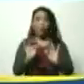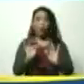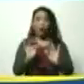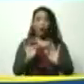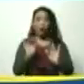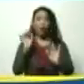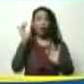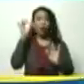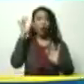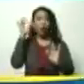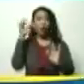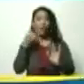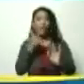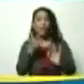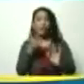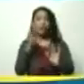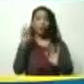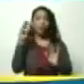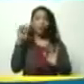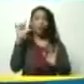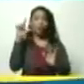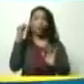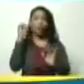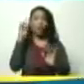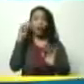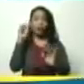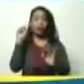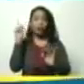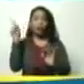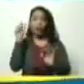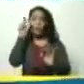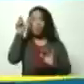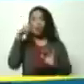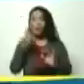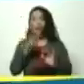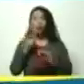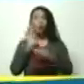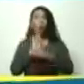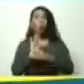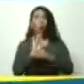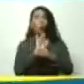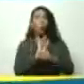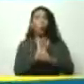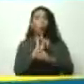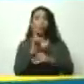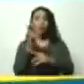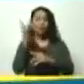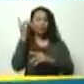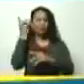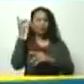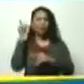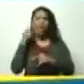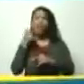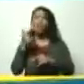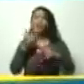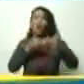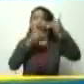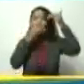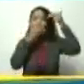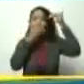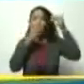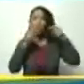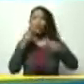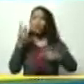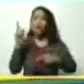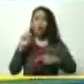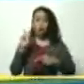eufemística se puede decir William Cantillo eufemística los tienen los protegidos así dicen los secuestradores cuando secuestran